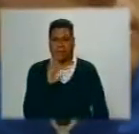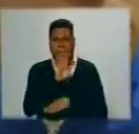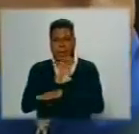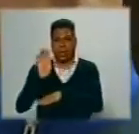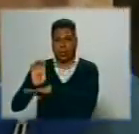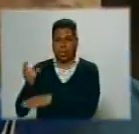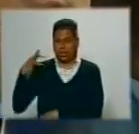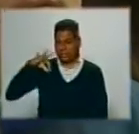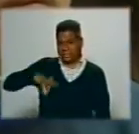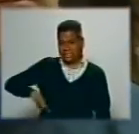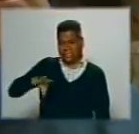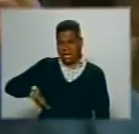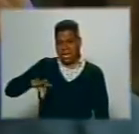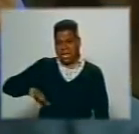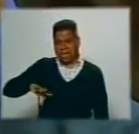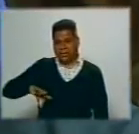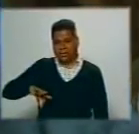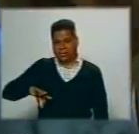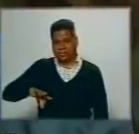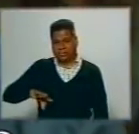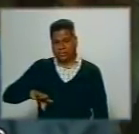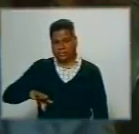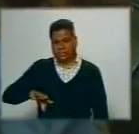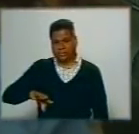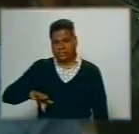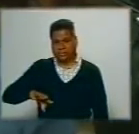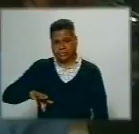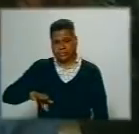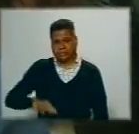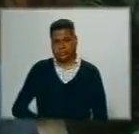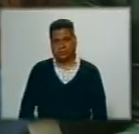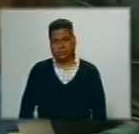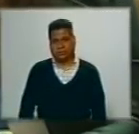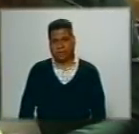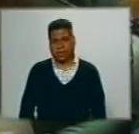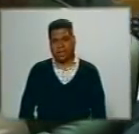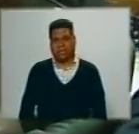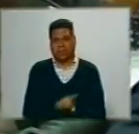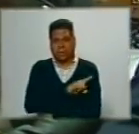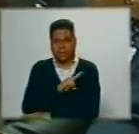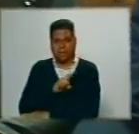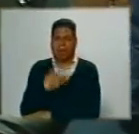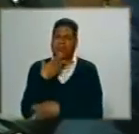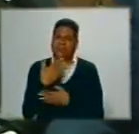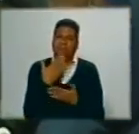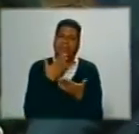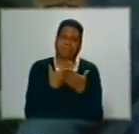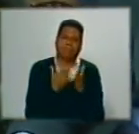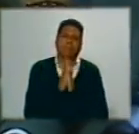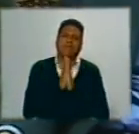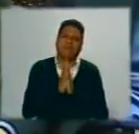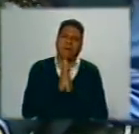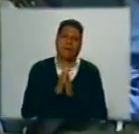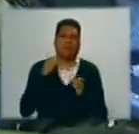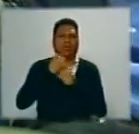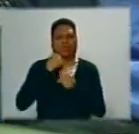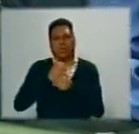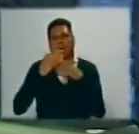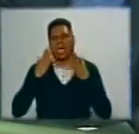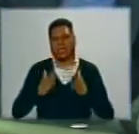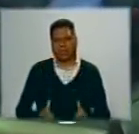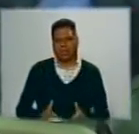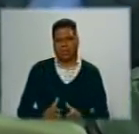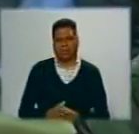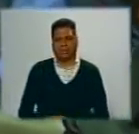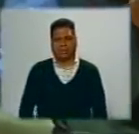salario. Ha sido una demanda fundamental de la clase obrera venezolana, de los trabajadores, de las trabajadoras,